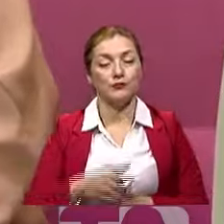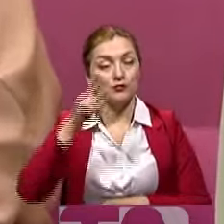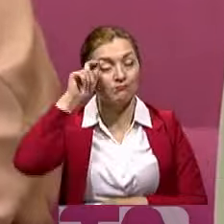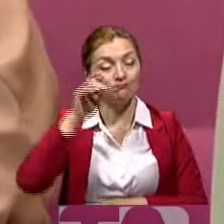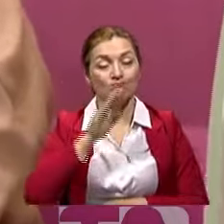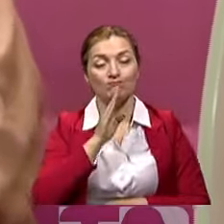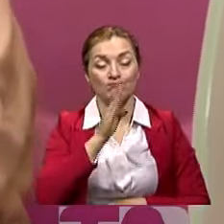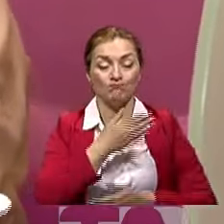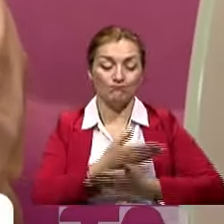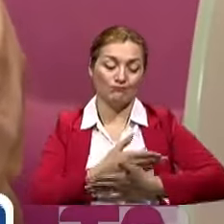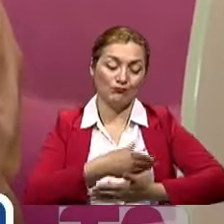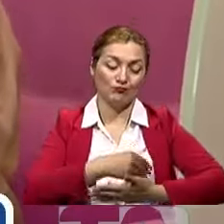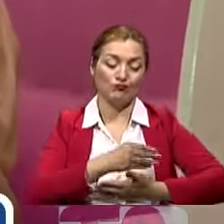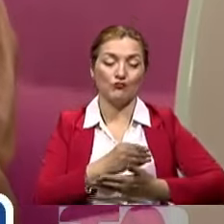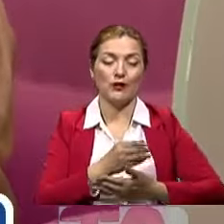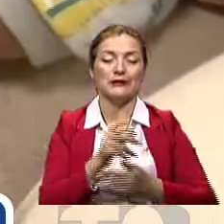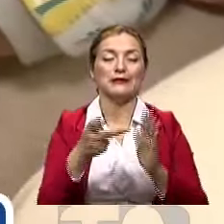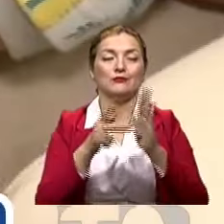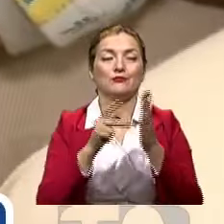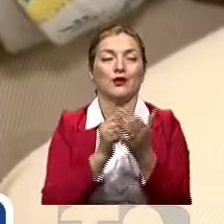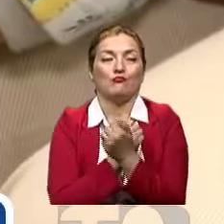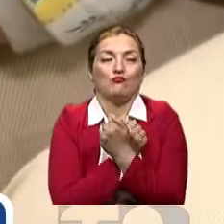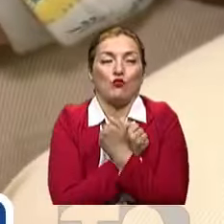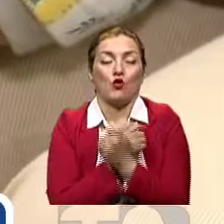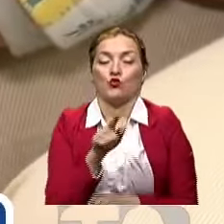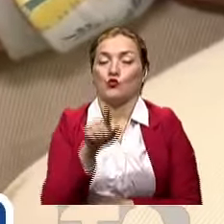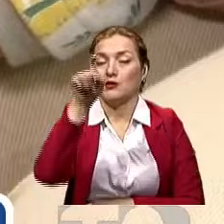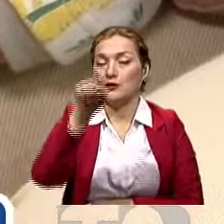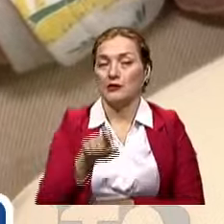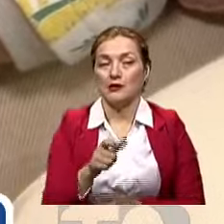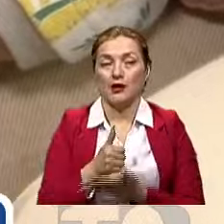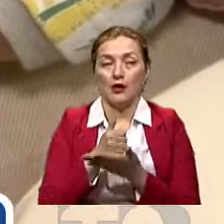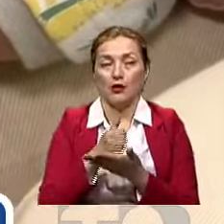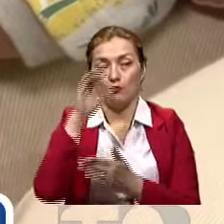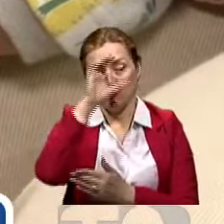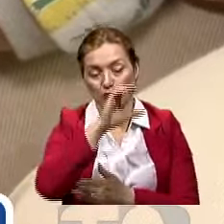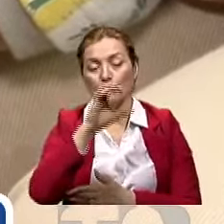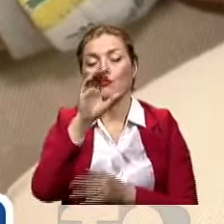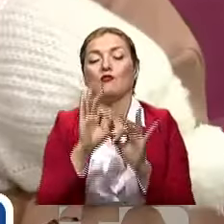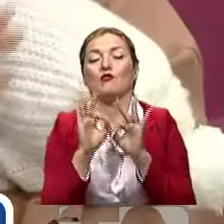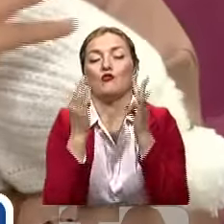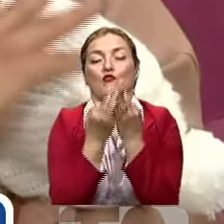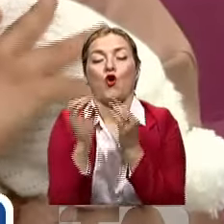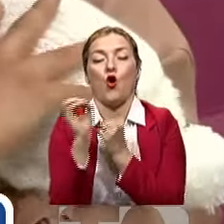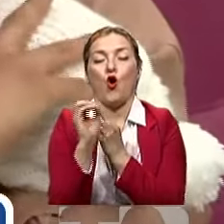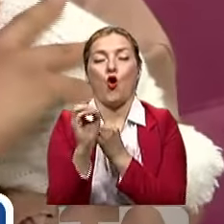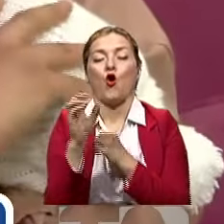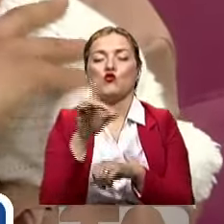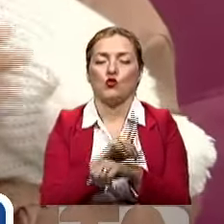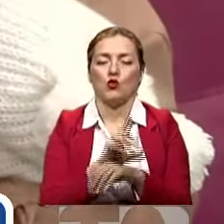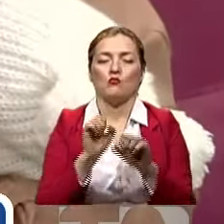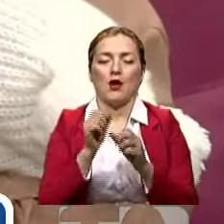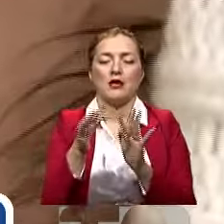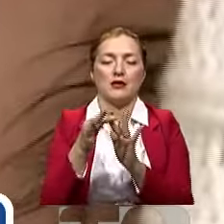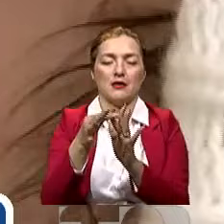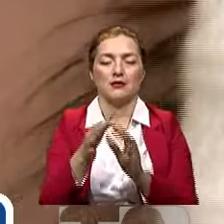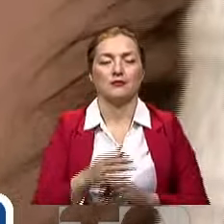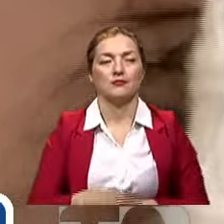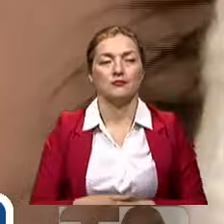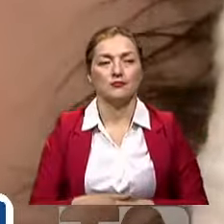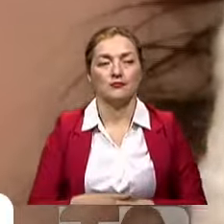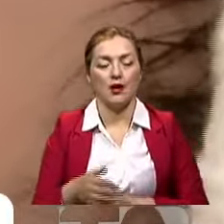siempre que dar de lactar es un acto de amor y si usted necesita ayuda, no dude en buscarla en su familia o en profesionales que puedan orientarla,